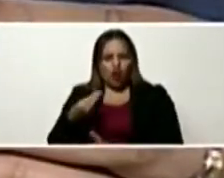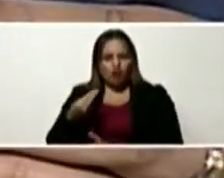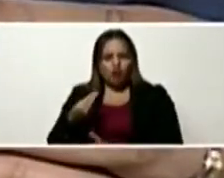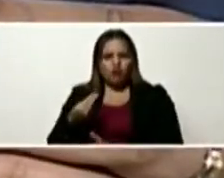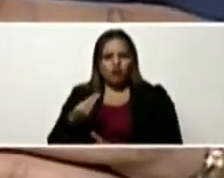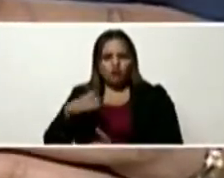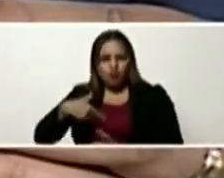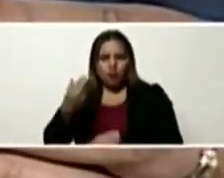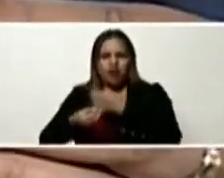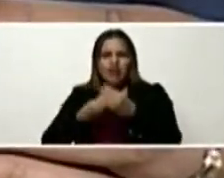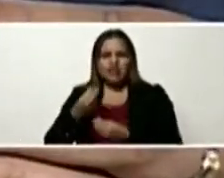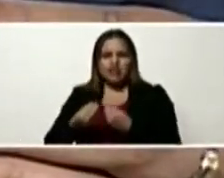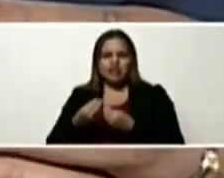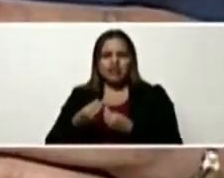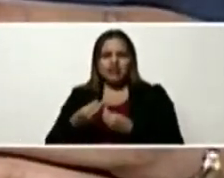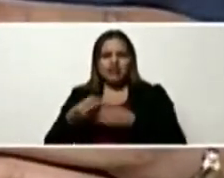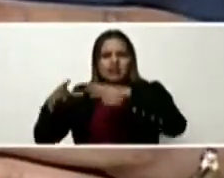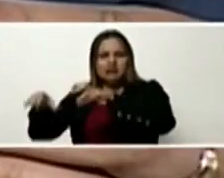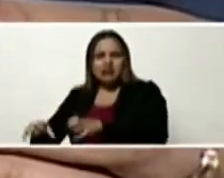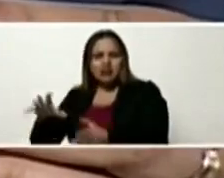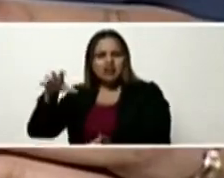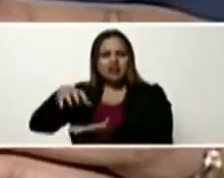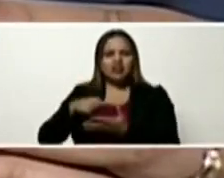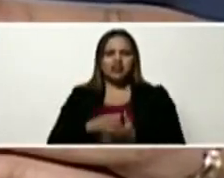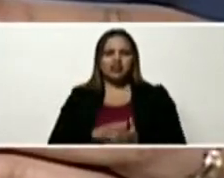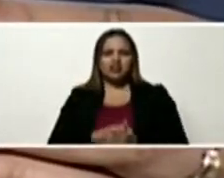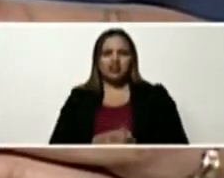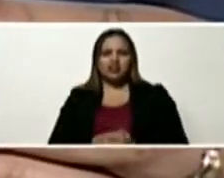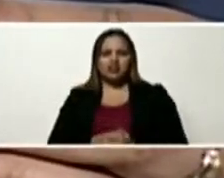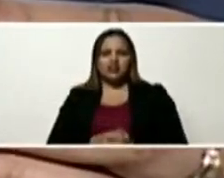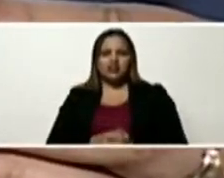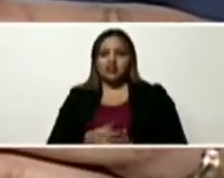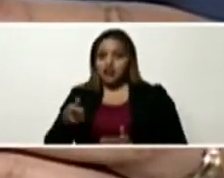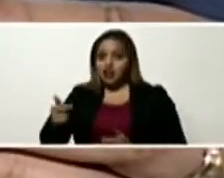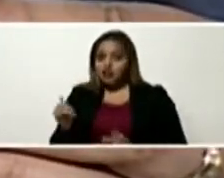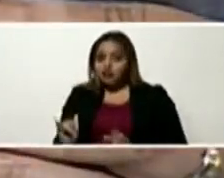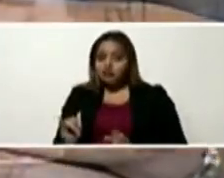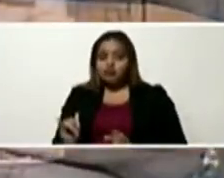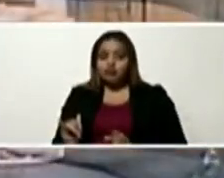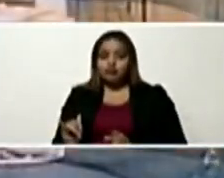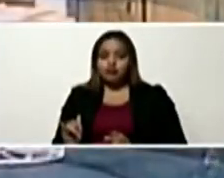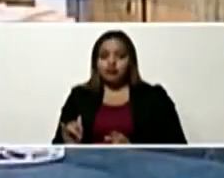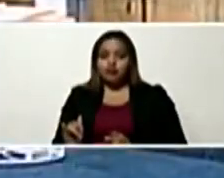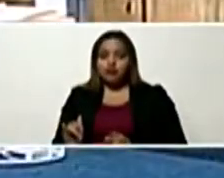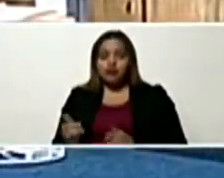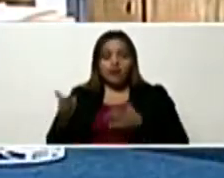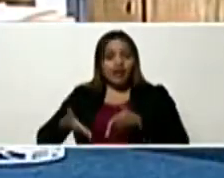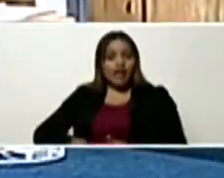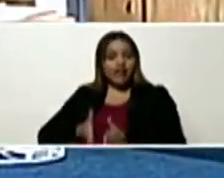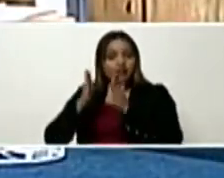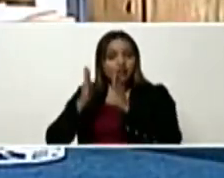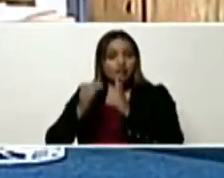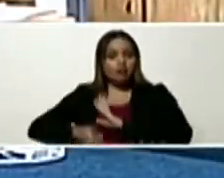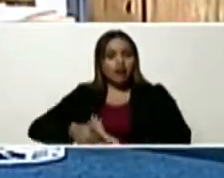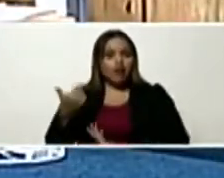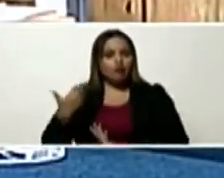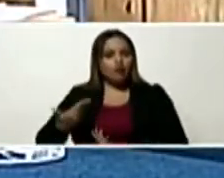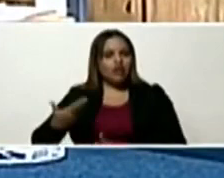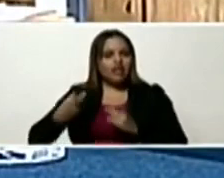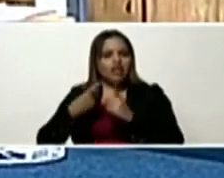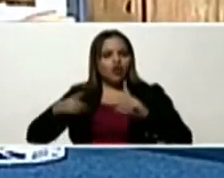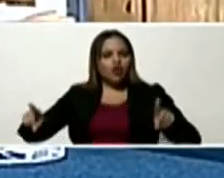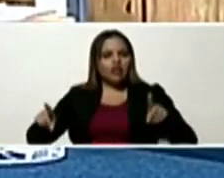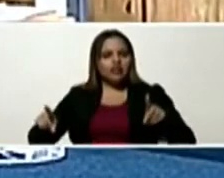producir un asalto al Capitolio, el asalto del Capitolio siendo evidentemente el edificio emblemático de la